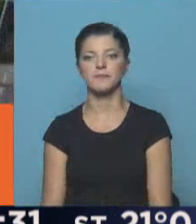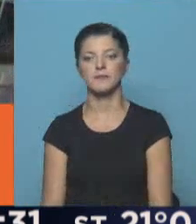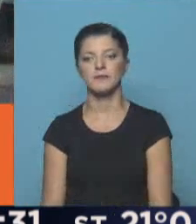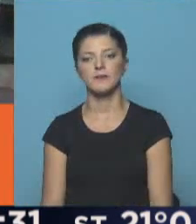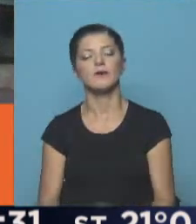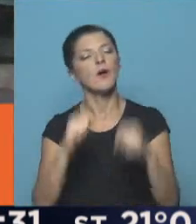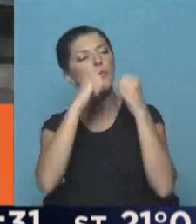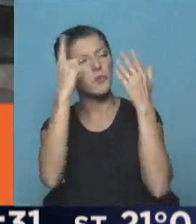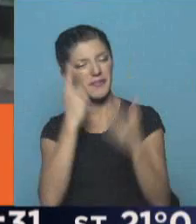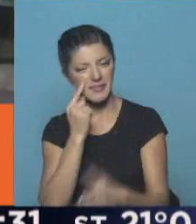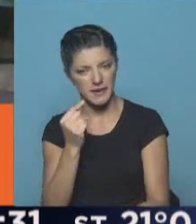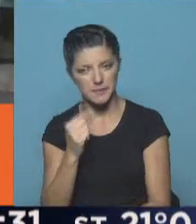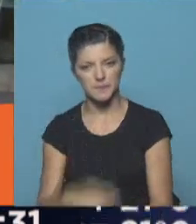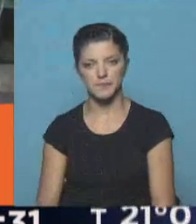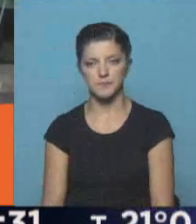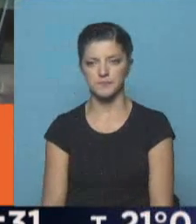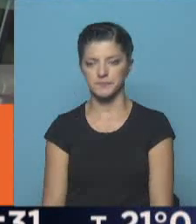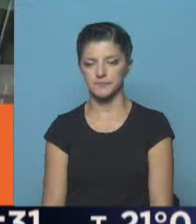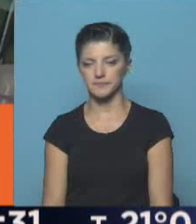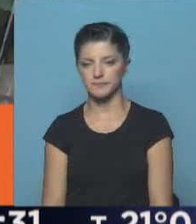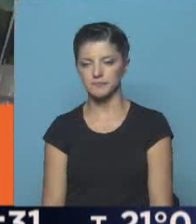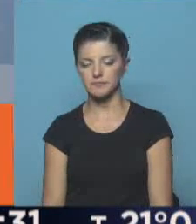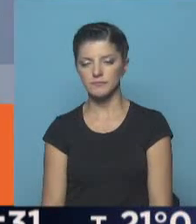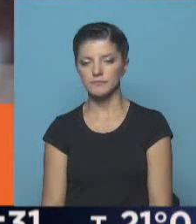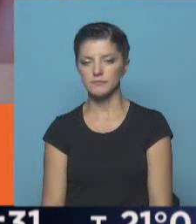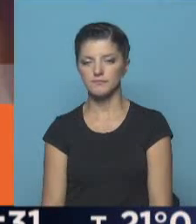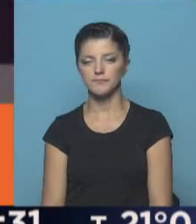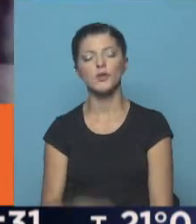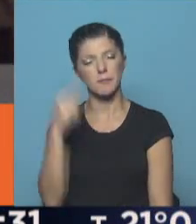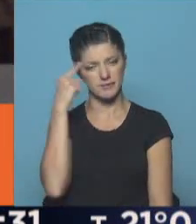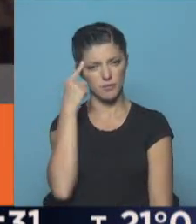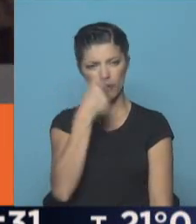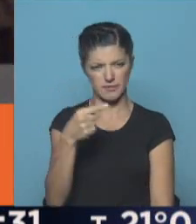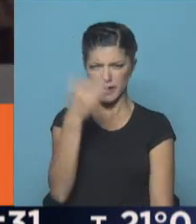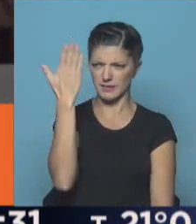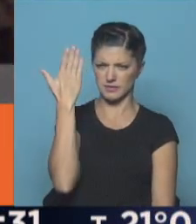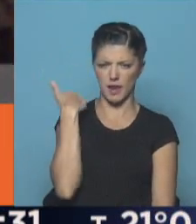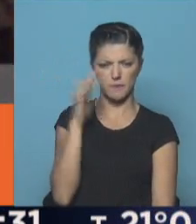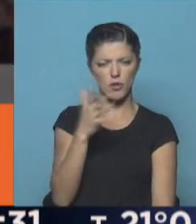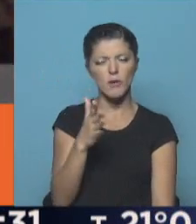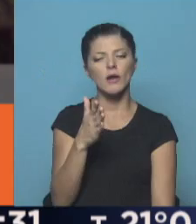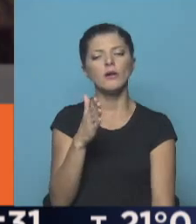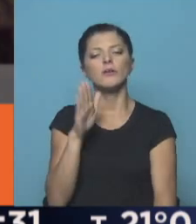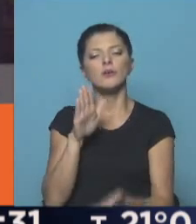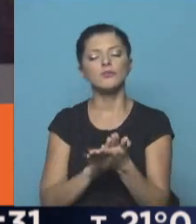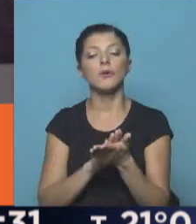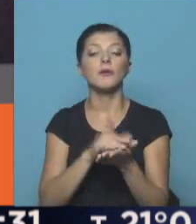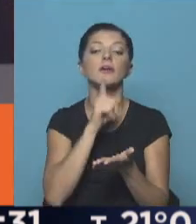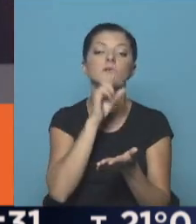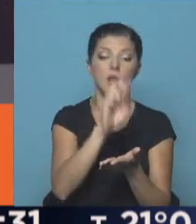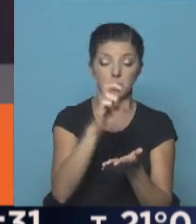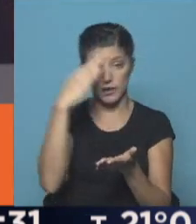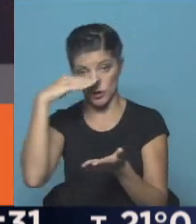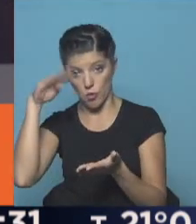Buenos días, Jorge. Si focalizamos lo que ocurrió hace poco más de una semana con respecto a Trump y